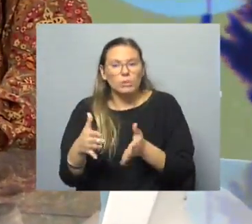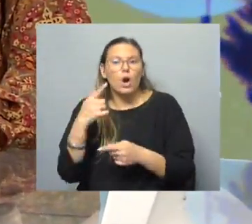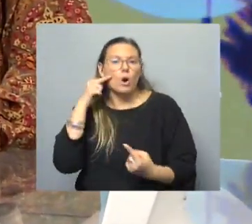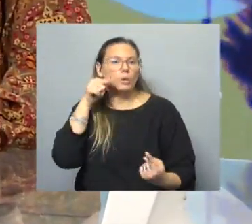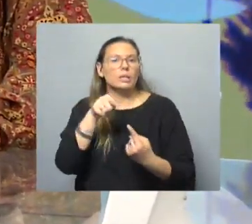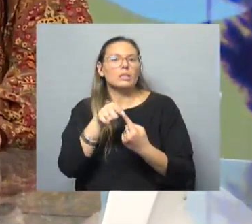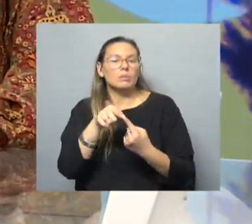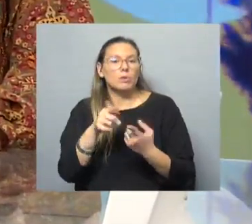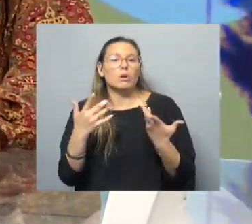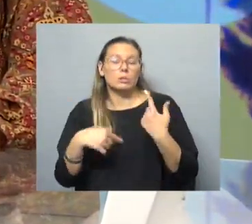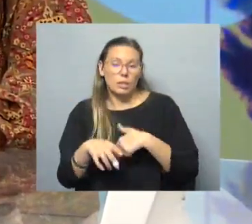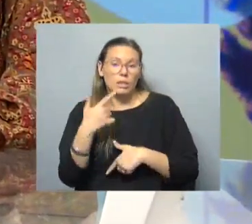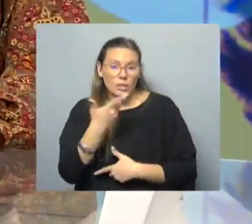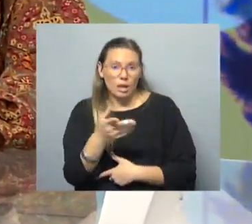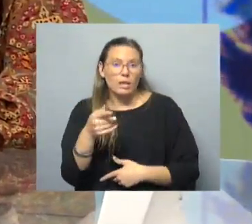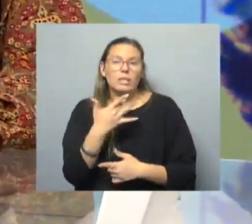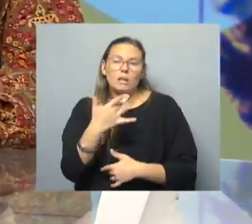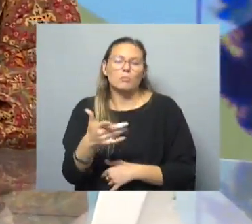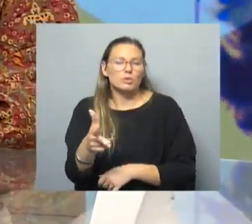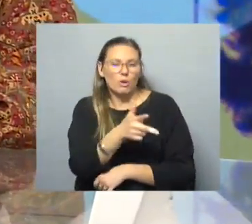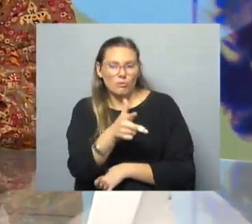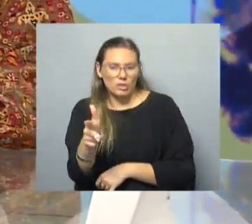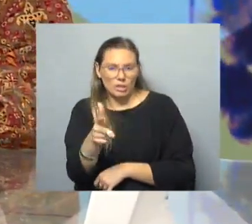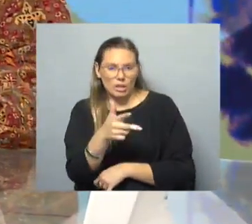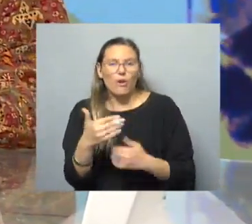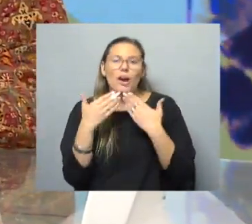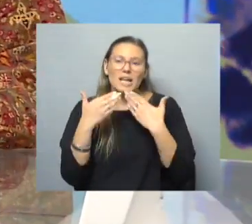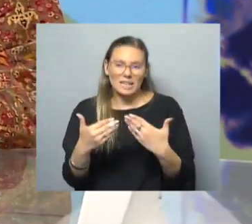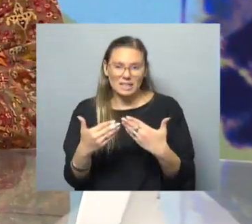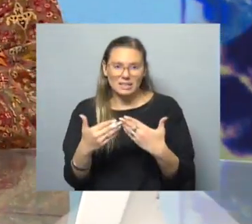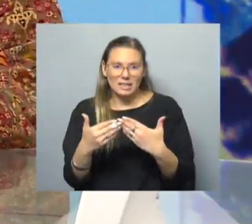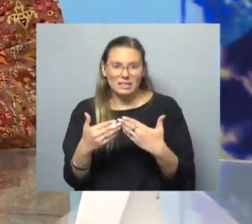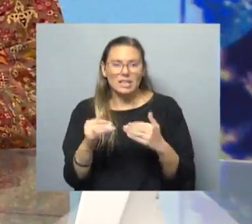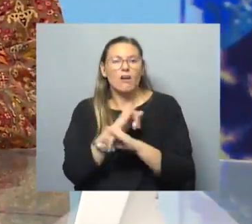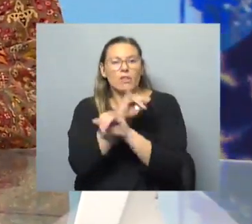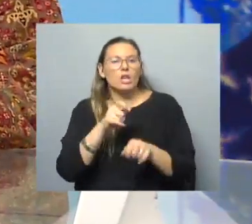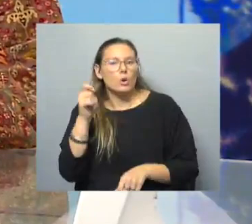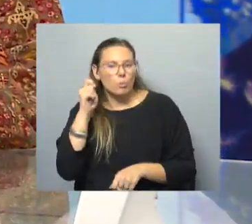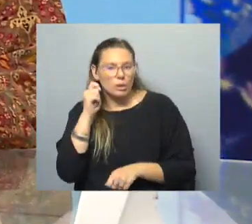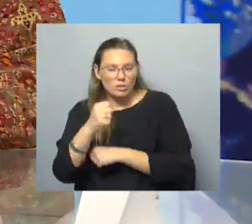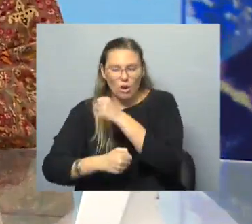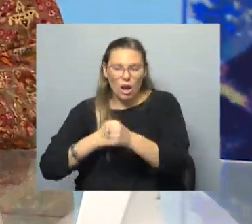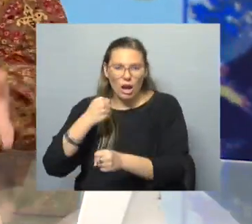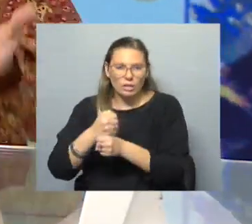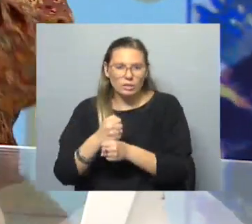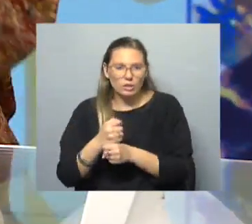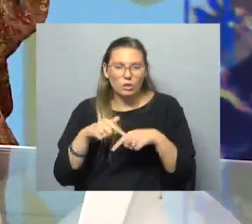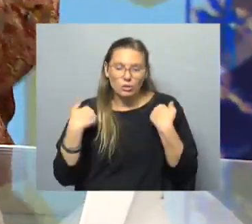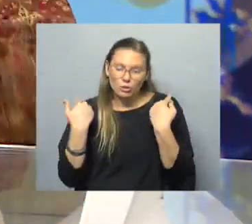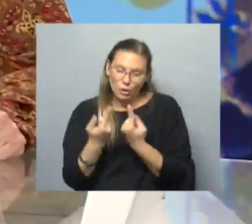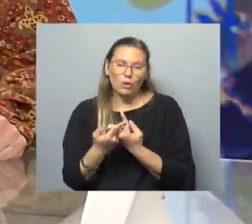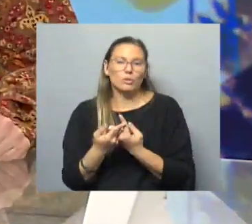nuestra visión. Así que les dejamos con este hermoso video y muchísimas gracias. Feliz cumpleaños, porque todos estos años lo hicimos entre